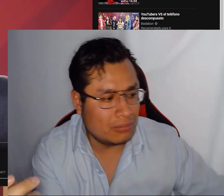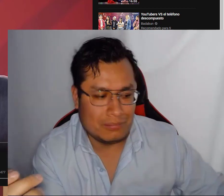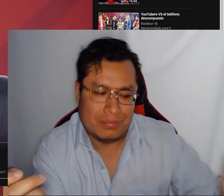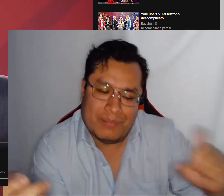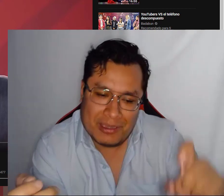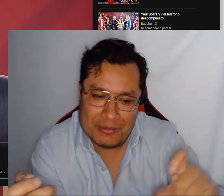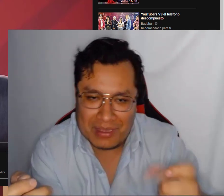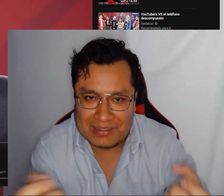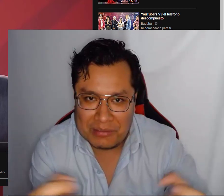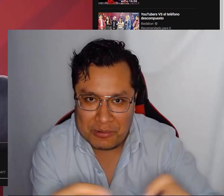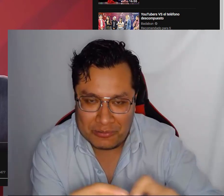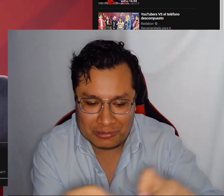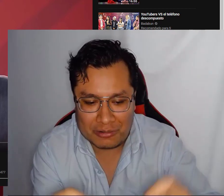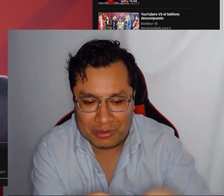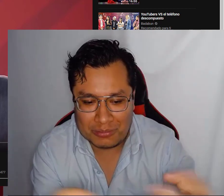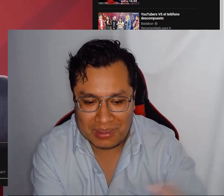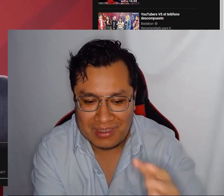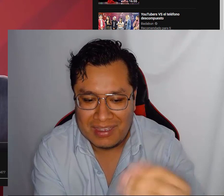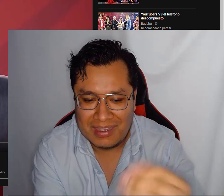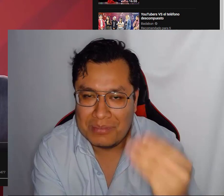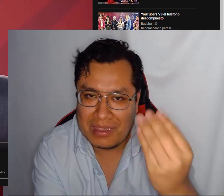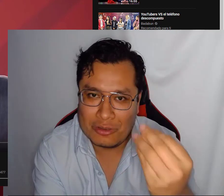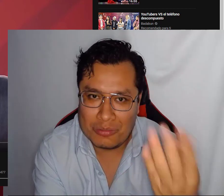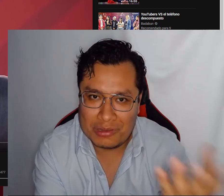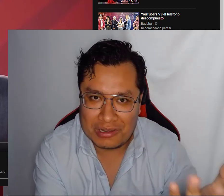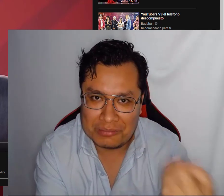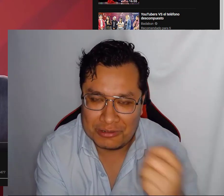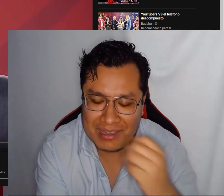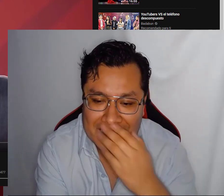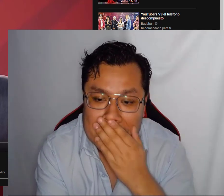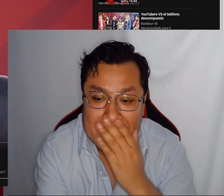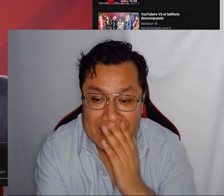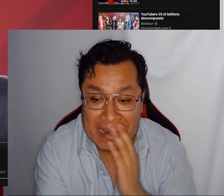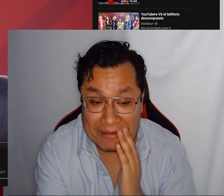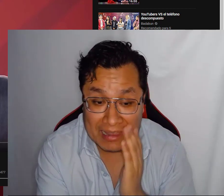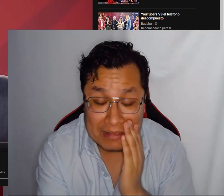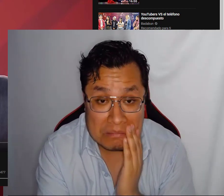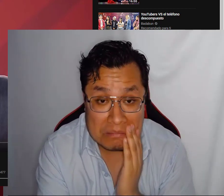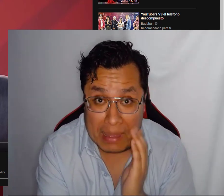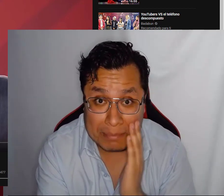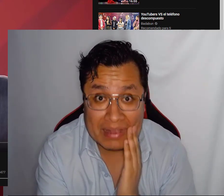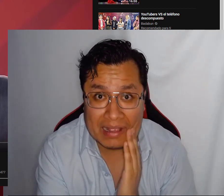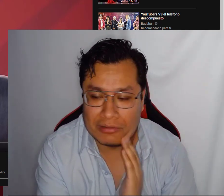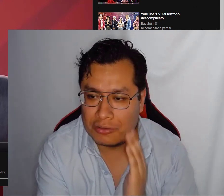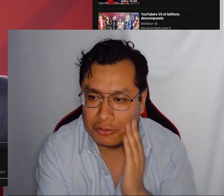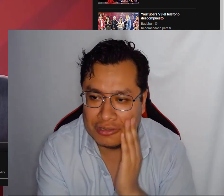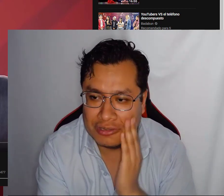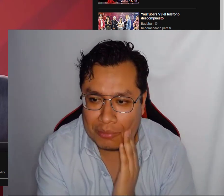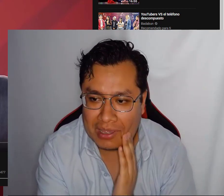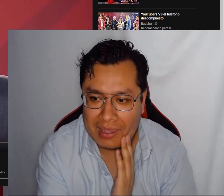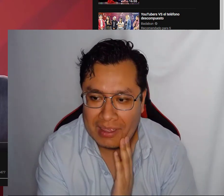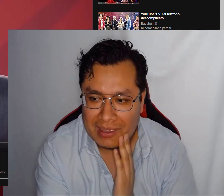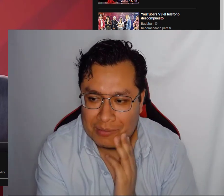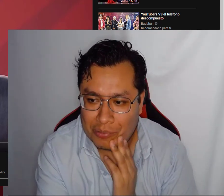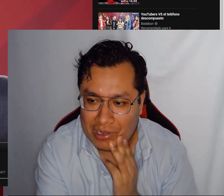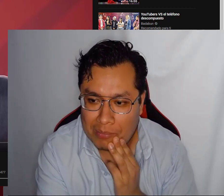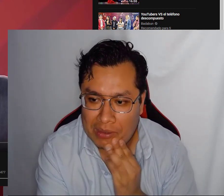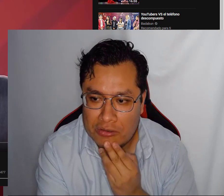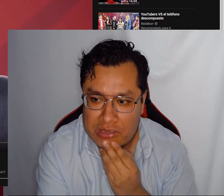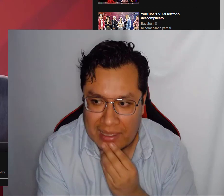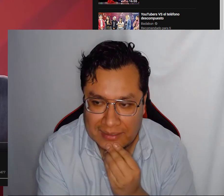texto yo veo mi examen profesional bueno mi mi documento excepcional y la verdad me da pena o sea yo no sé por qué